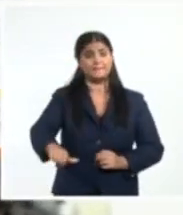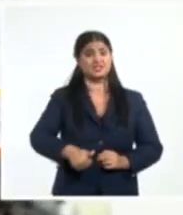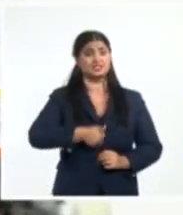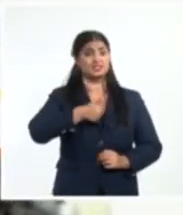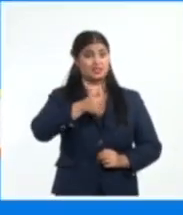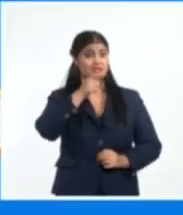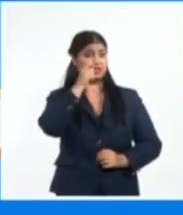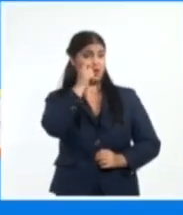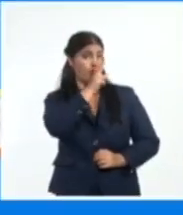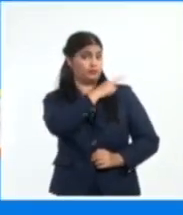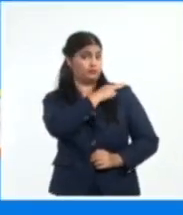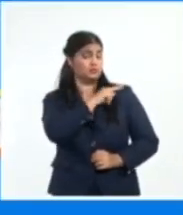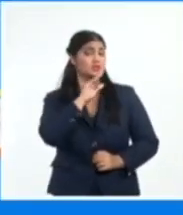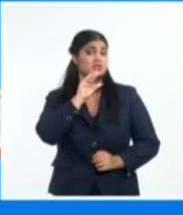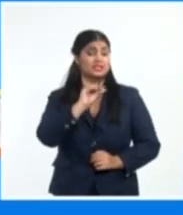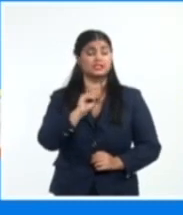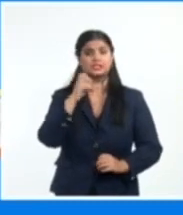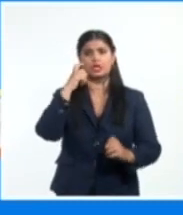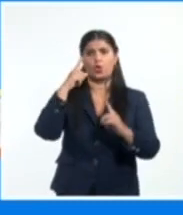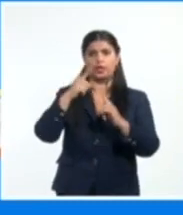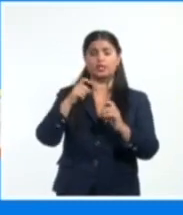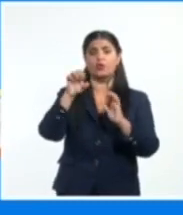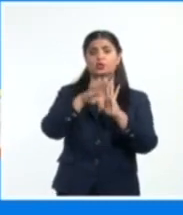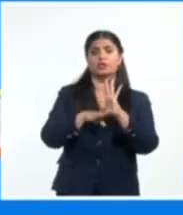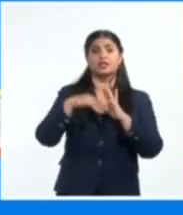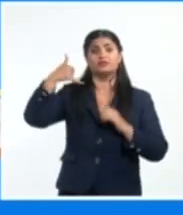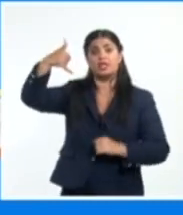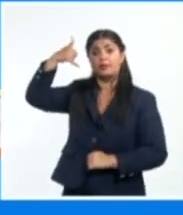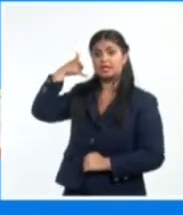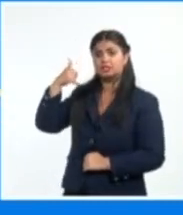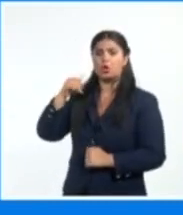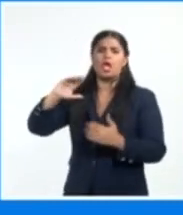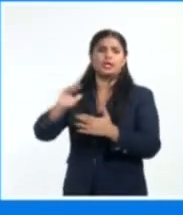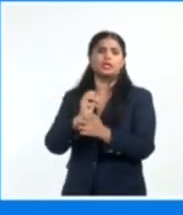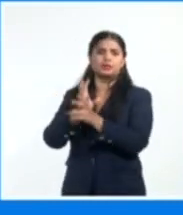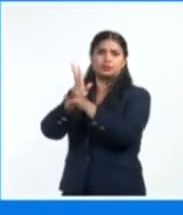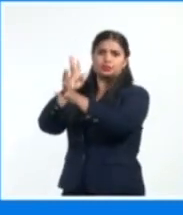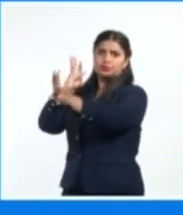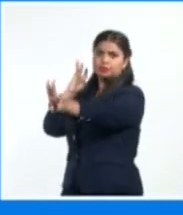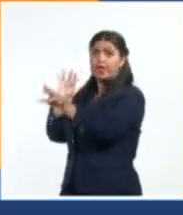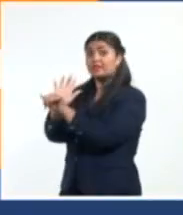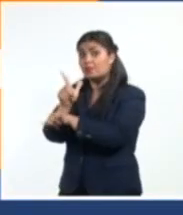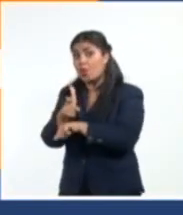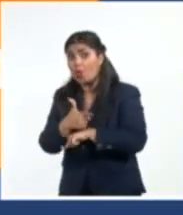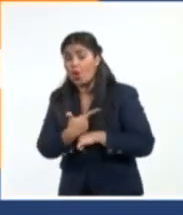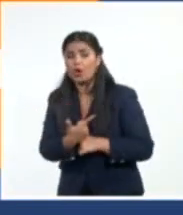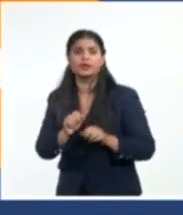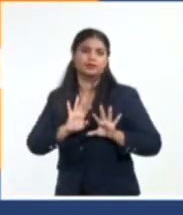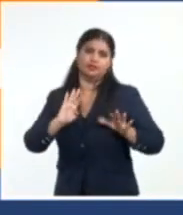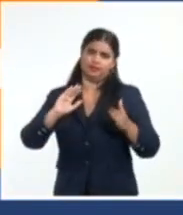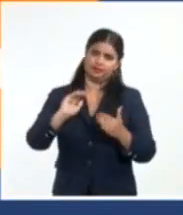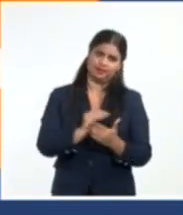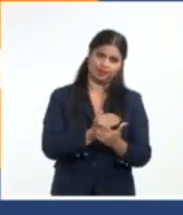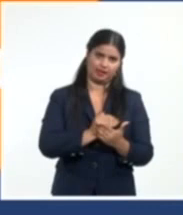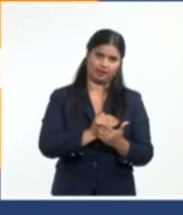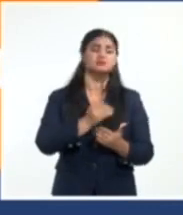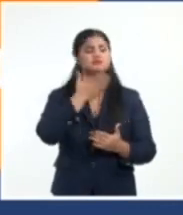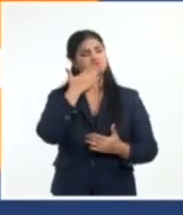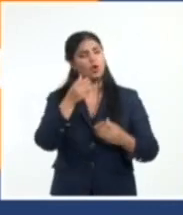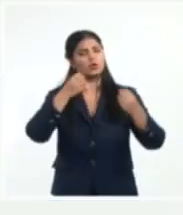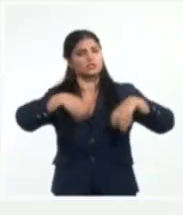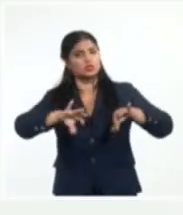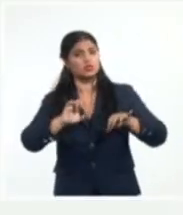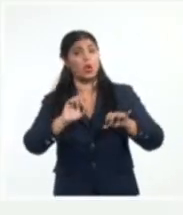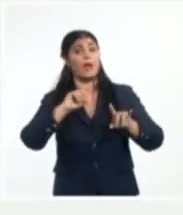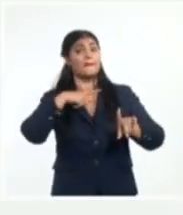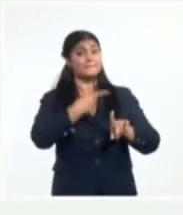de Noticias que el objetivo de la plataforma es poner fin a las largas filas en las oficinas prestadoras del servicio de recanje, además de evitar